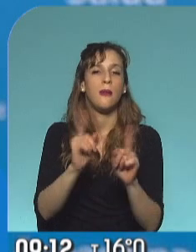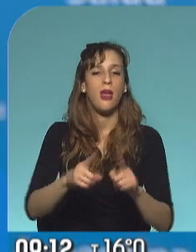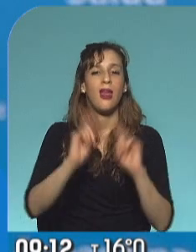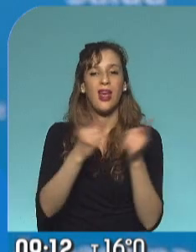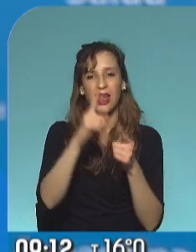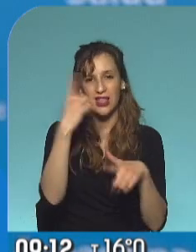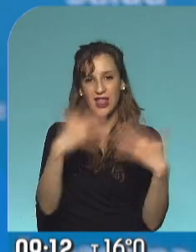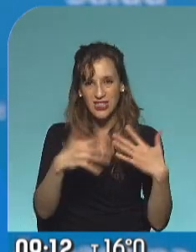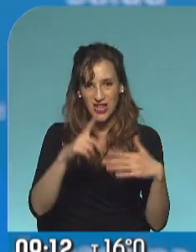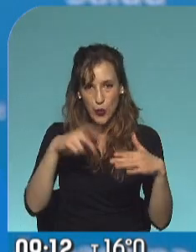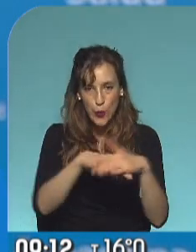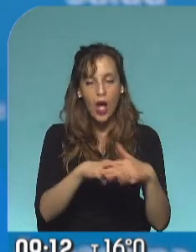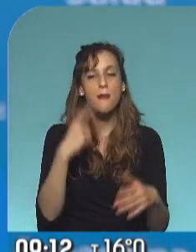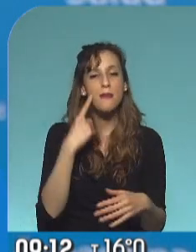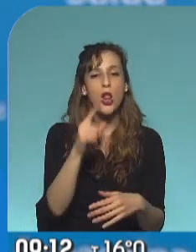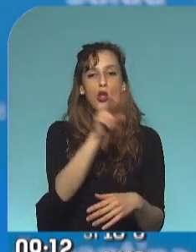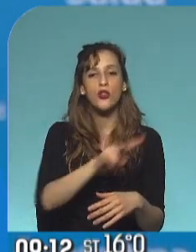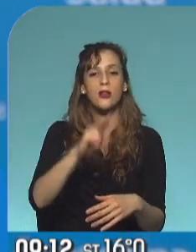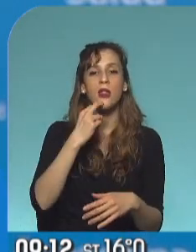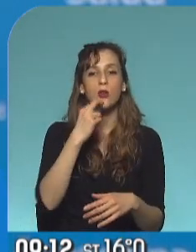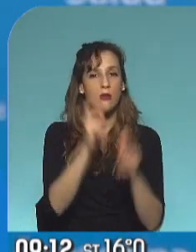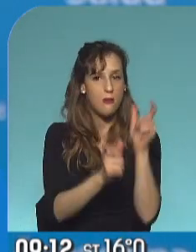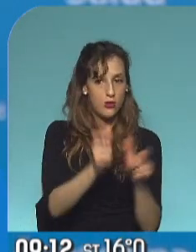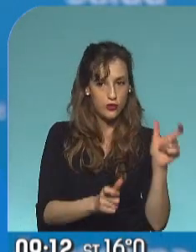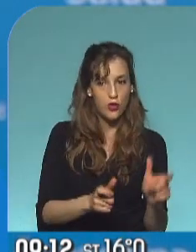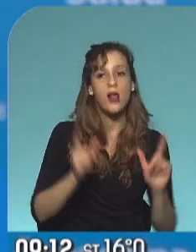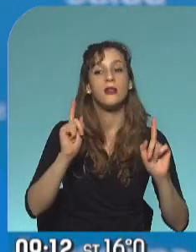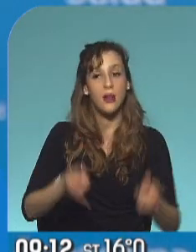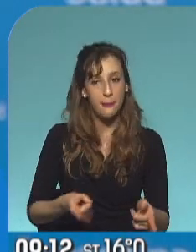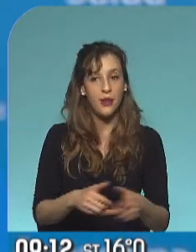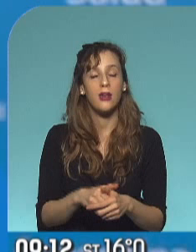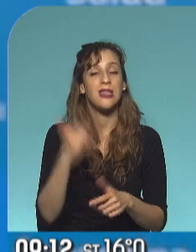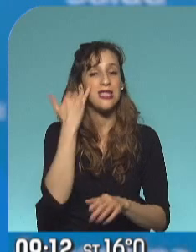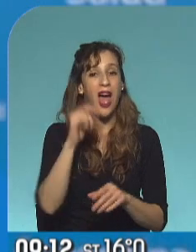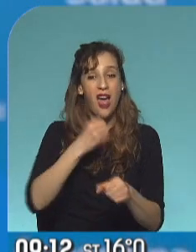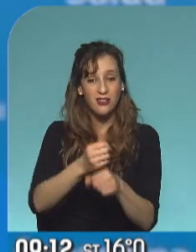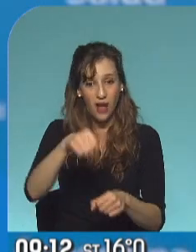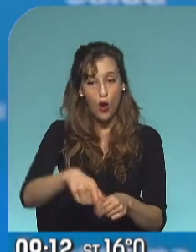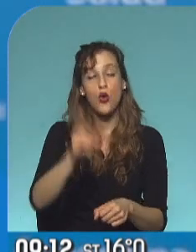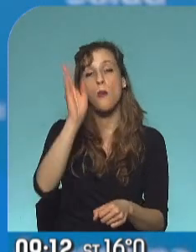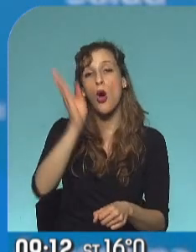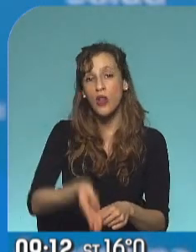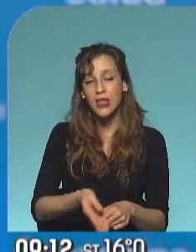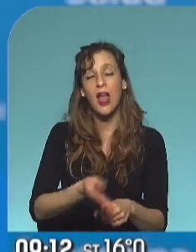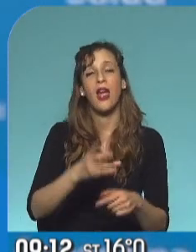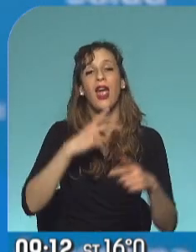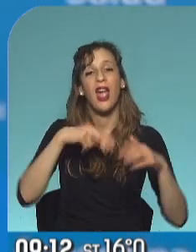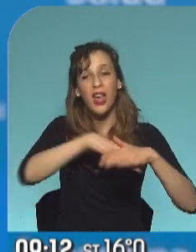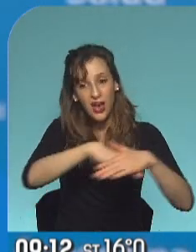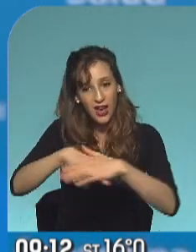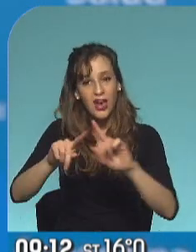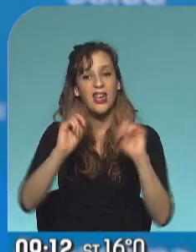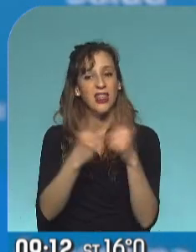1.219 personas con diagnóstico confirmado y el porcentaje de ocupación por cualquier causa de las terapias intensivas